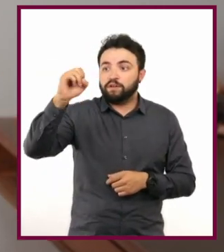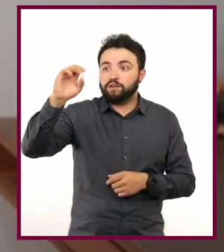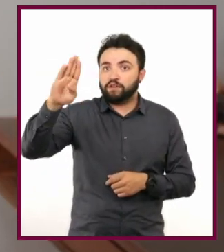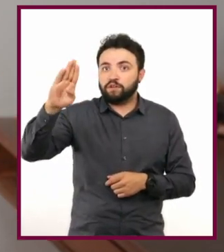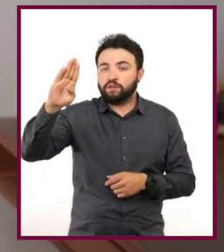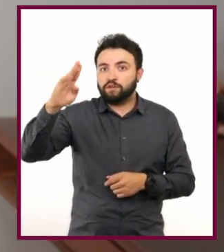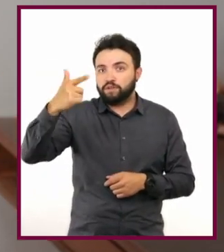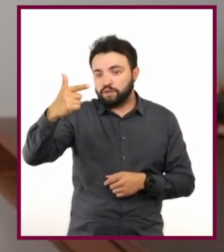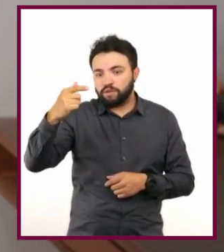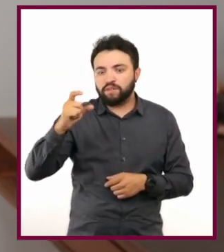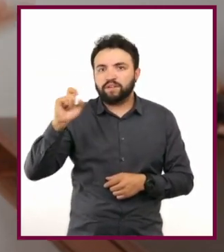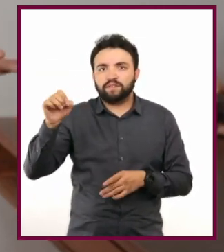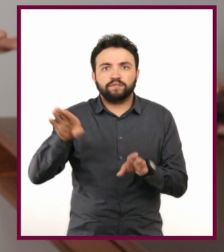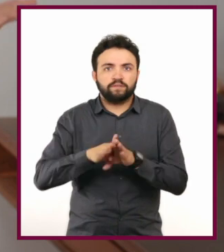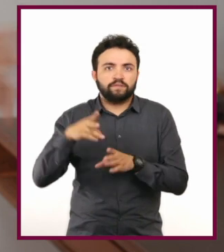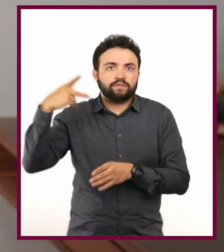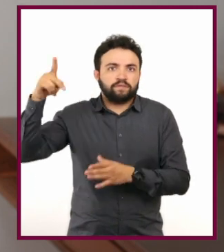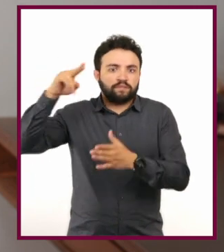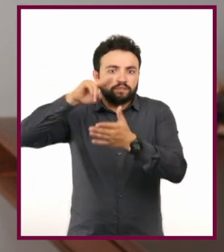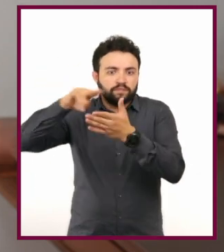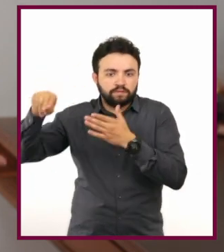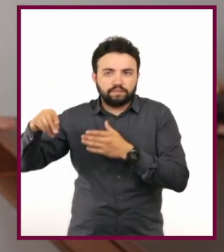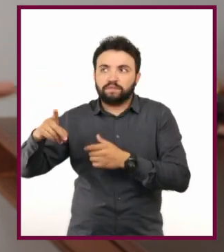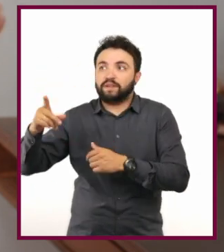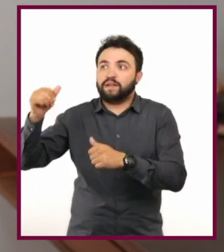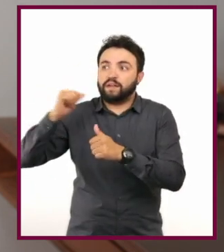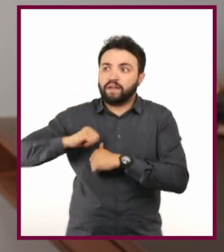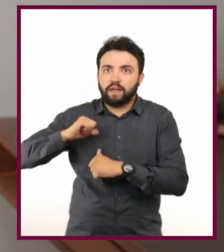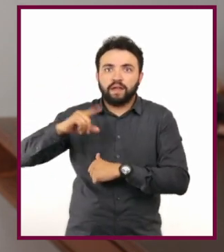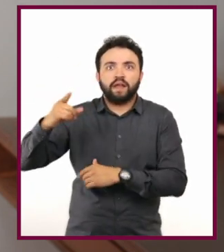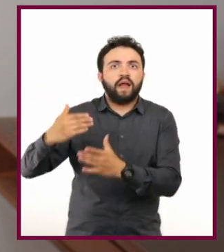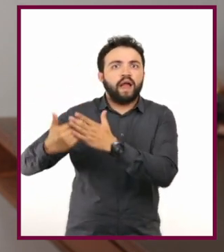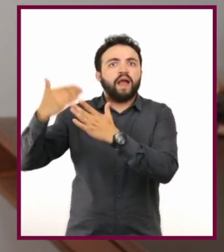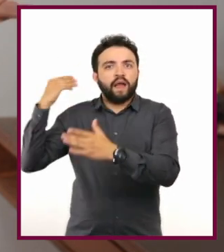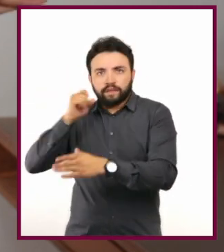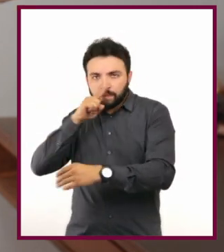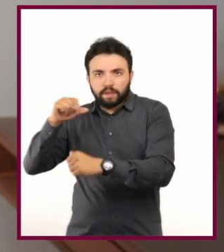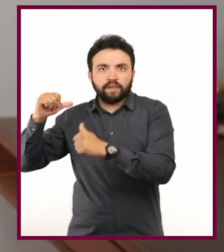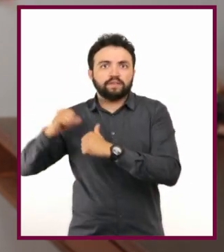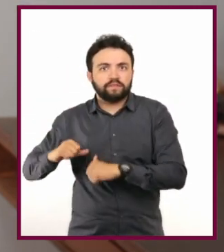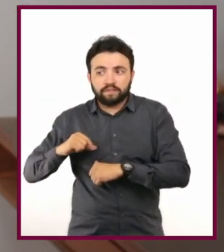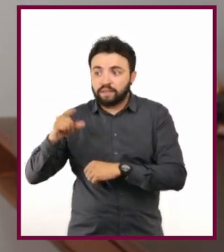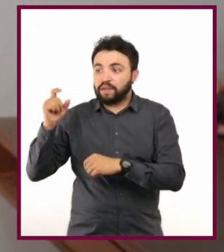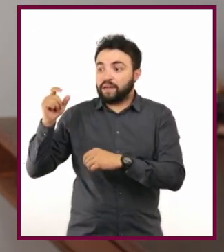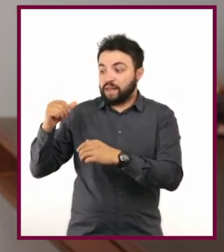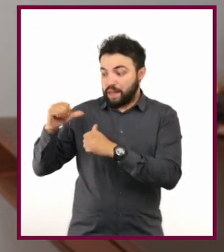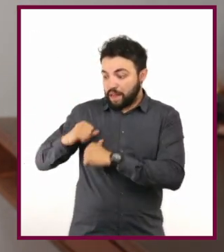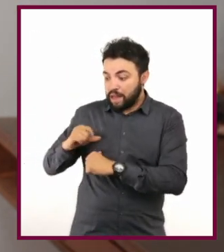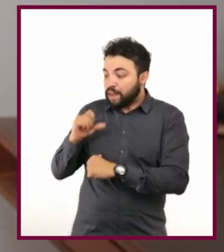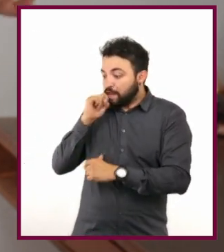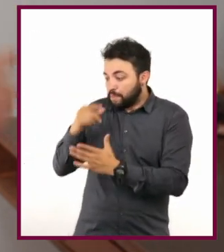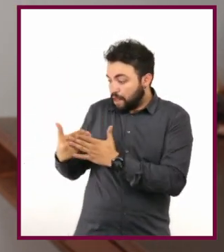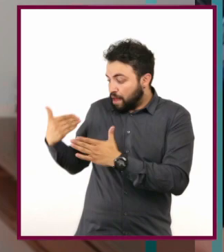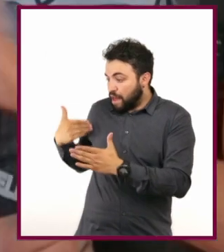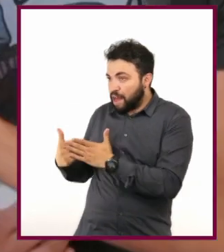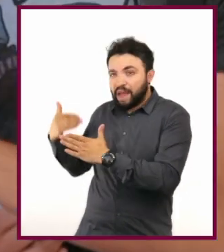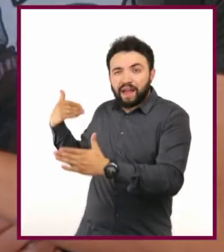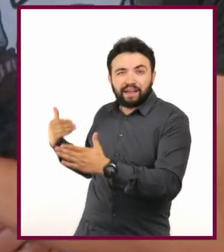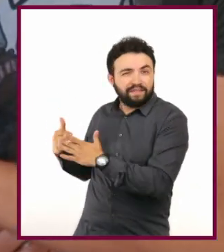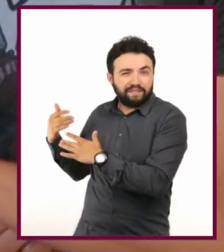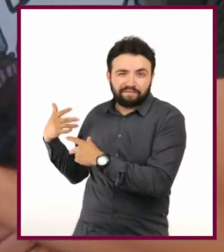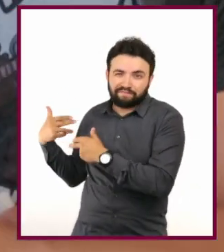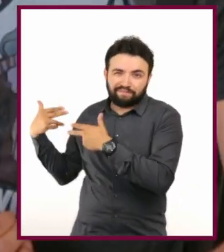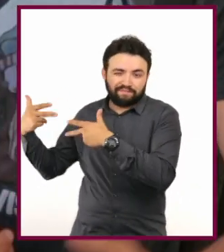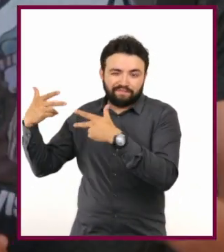los impresionistas, antes de estos los pintores realistas, los románticos, neoclásicos, antes los barrocos, góticos y...